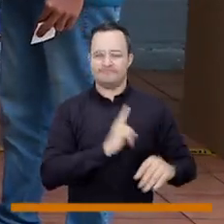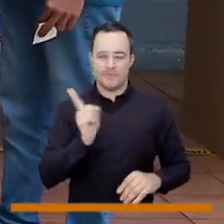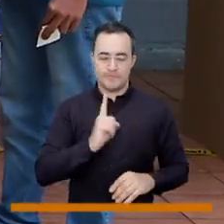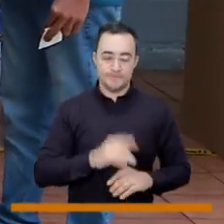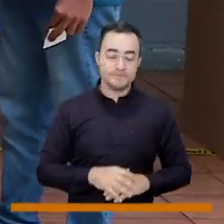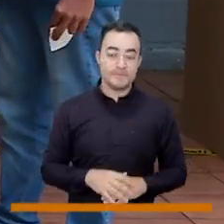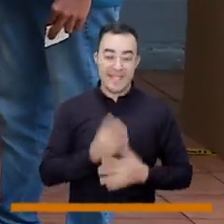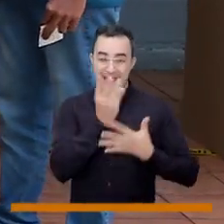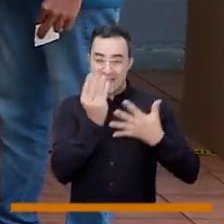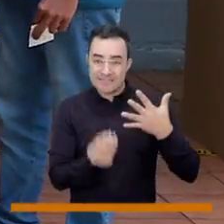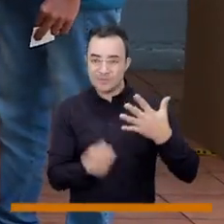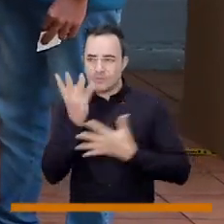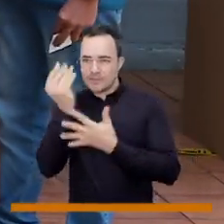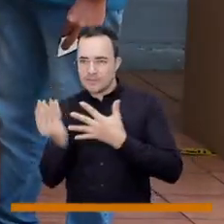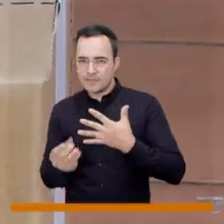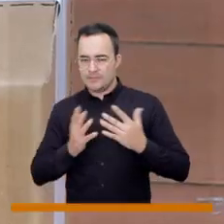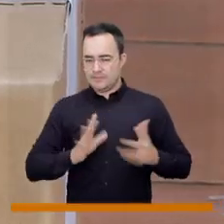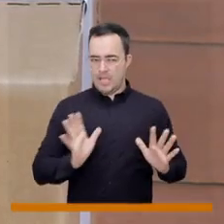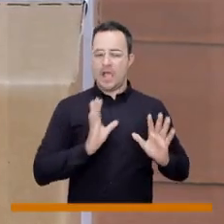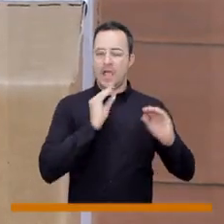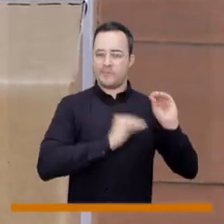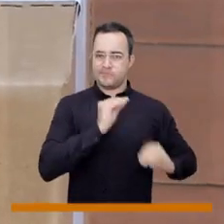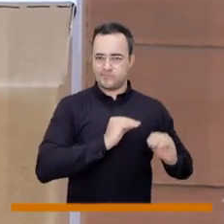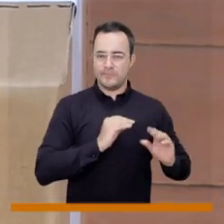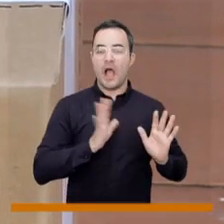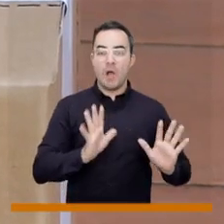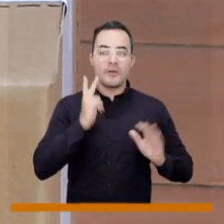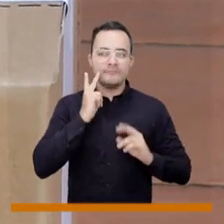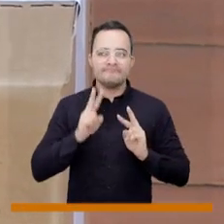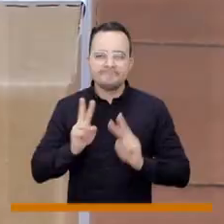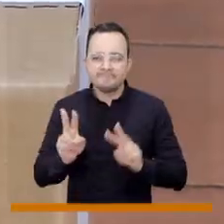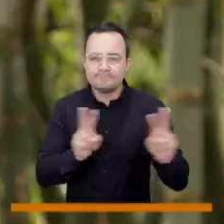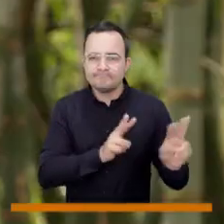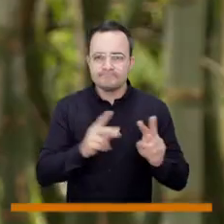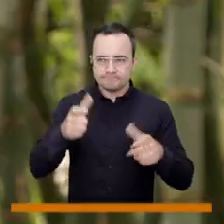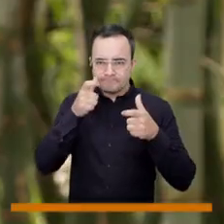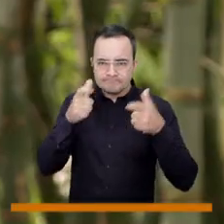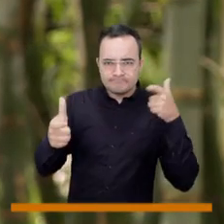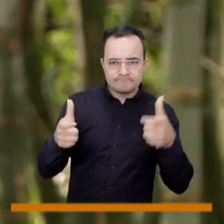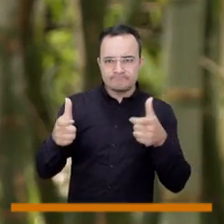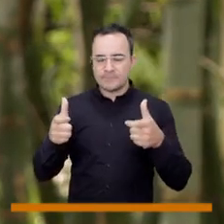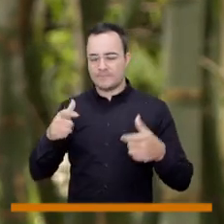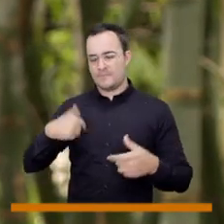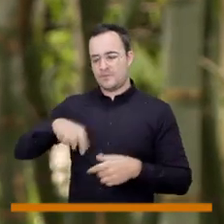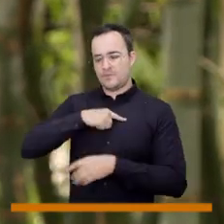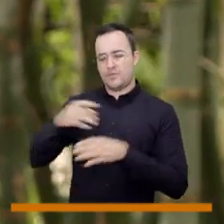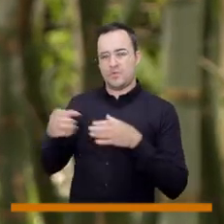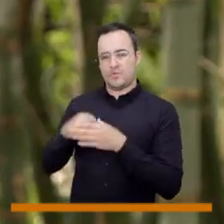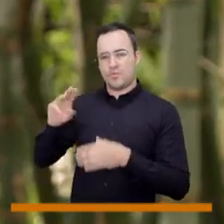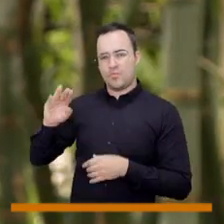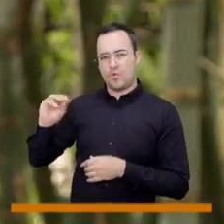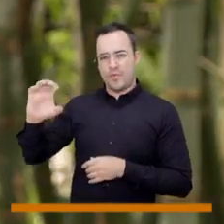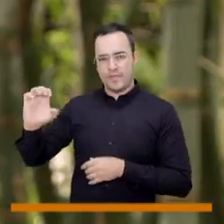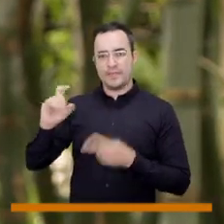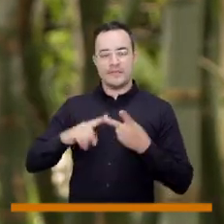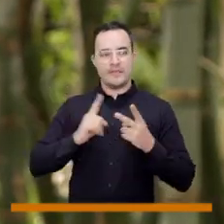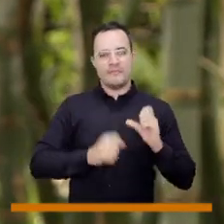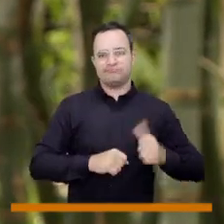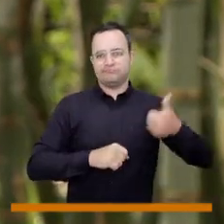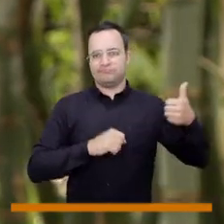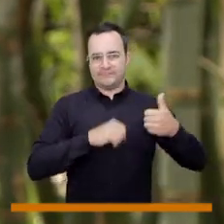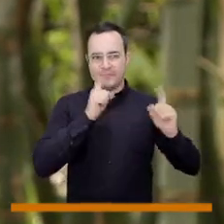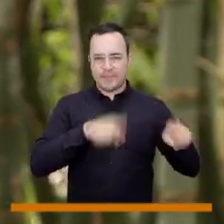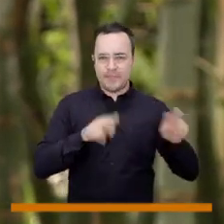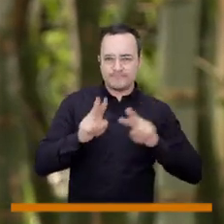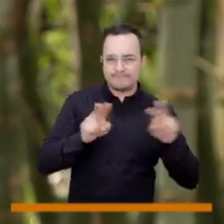revisar Dónde están los riesgos electorales Y qué tenemos que hacer nosotros como moe y las autoridades electorales